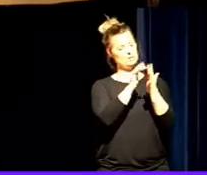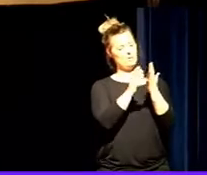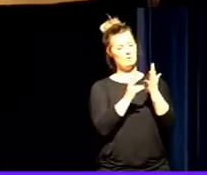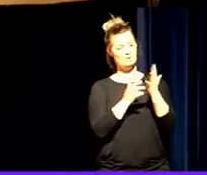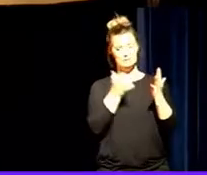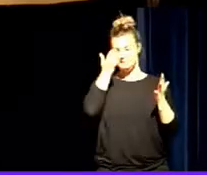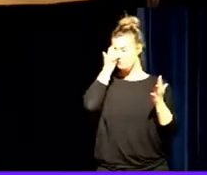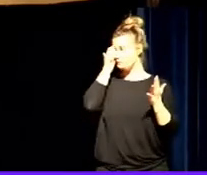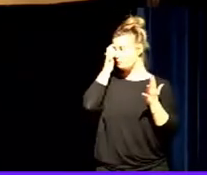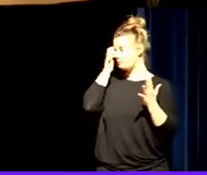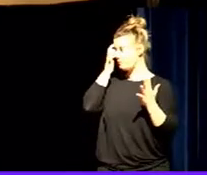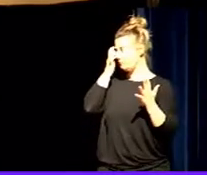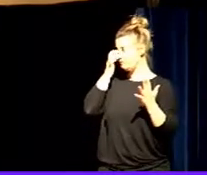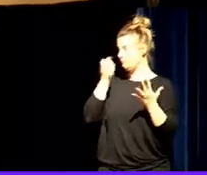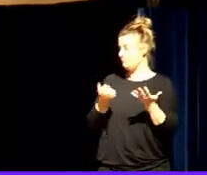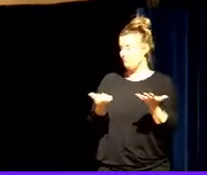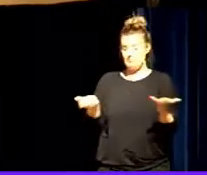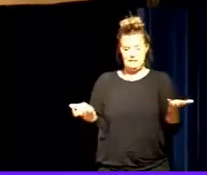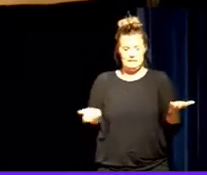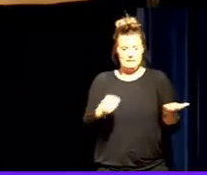bienestar digital...